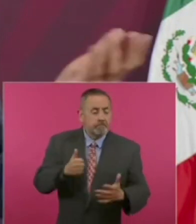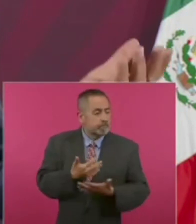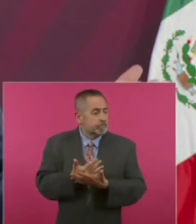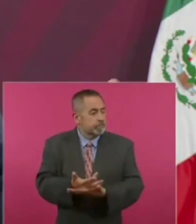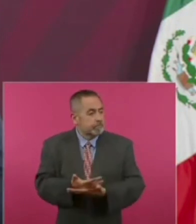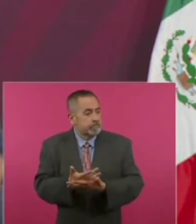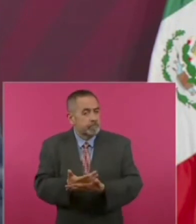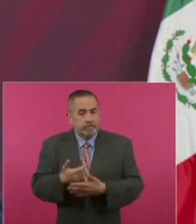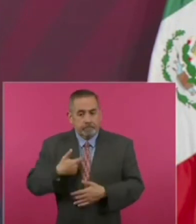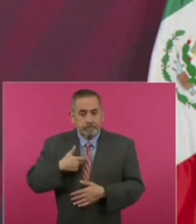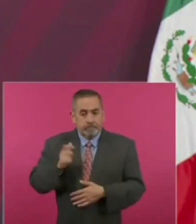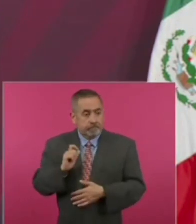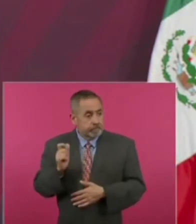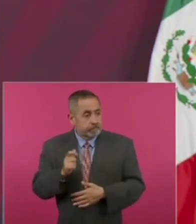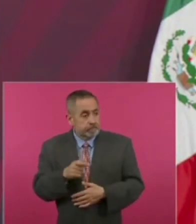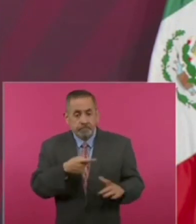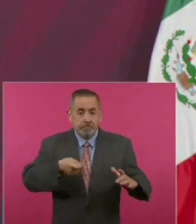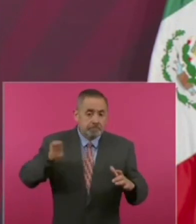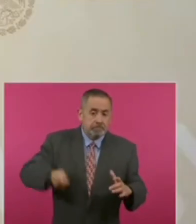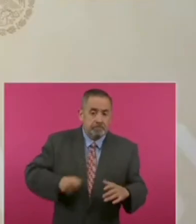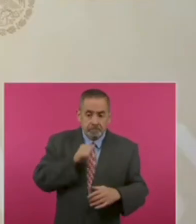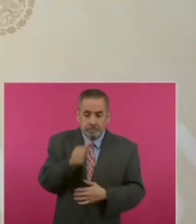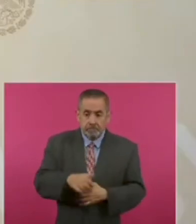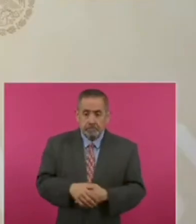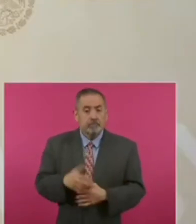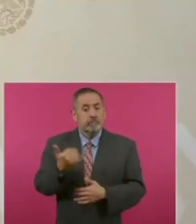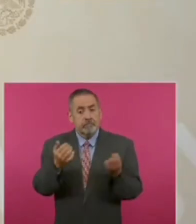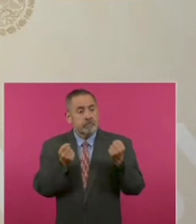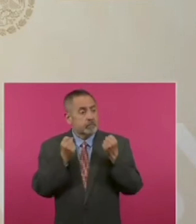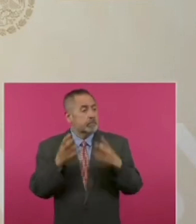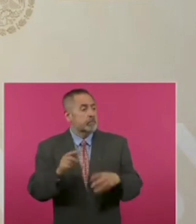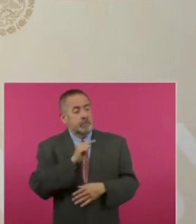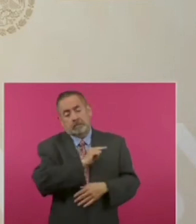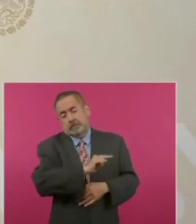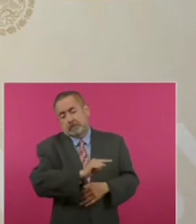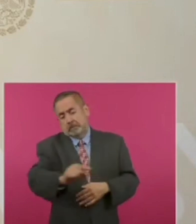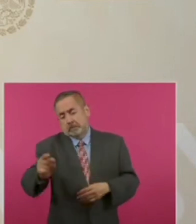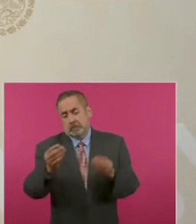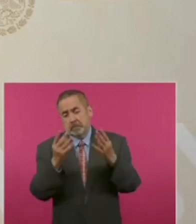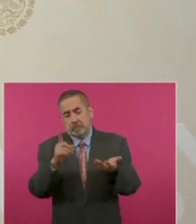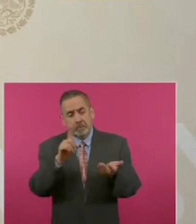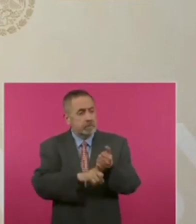no existe sentencia. Y así hay muchos